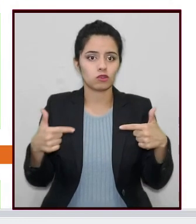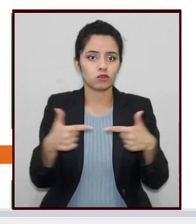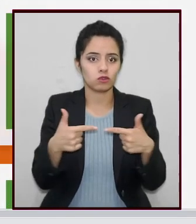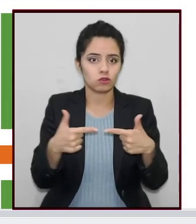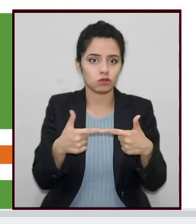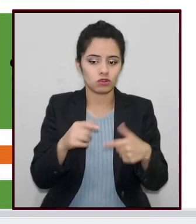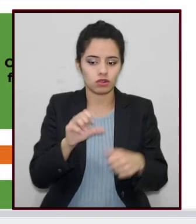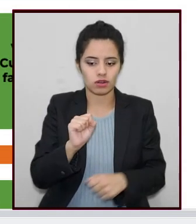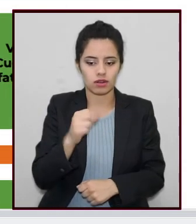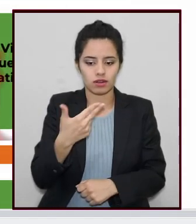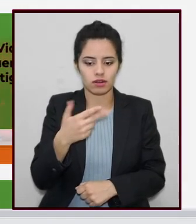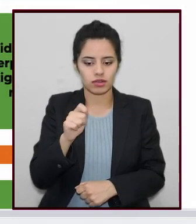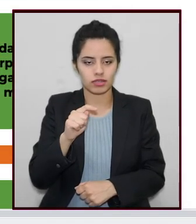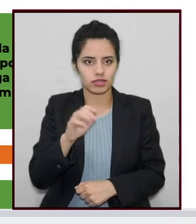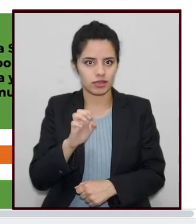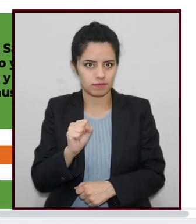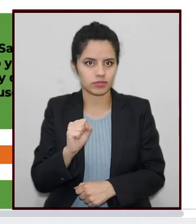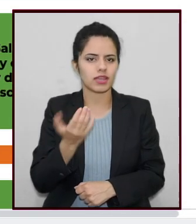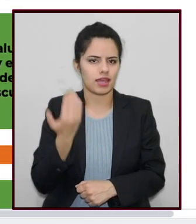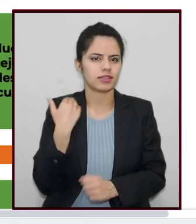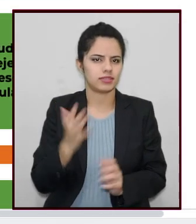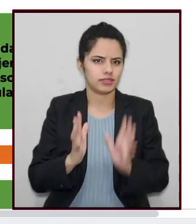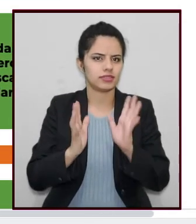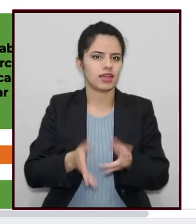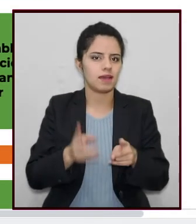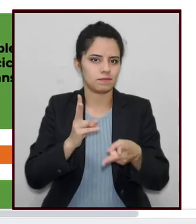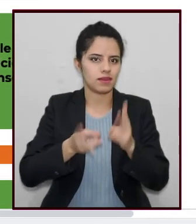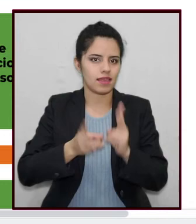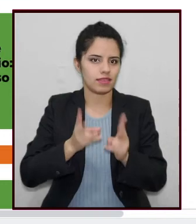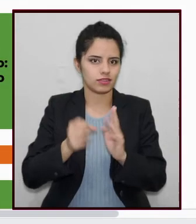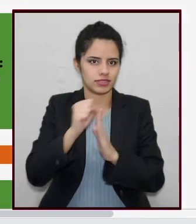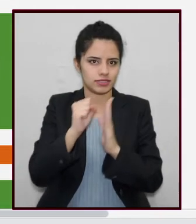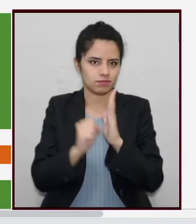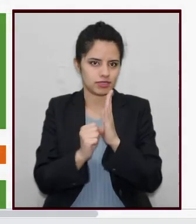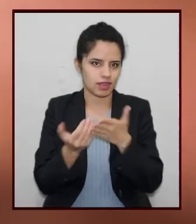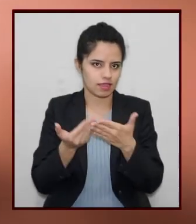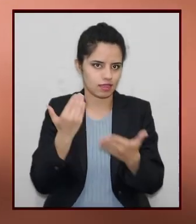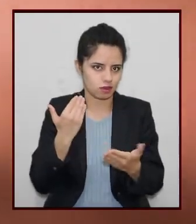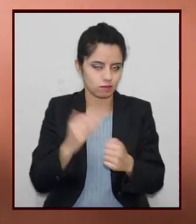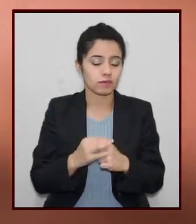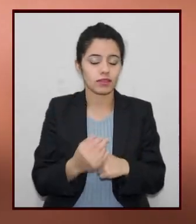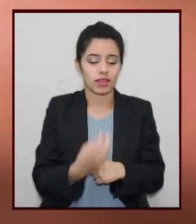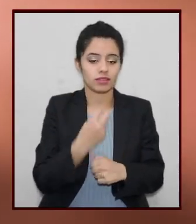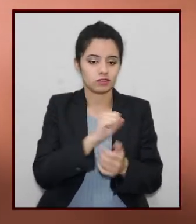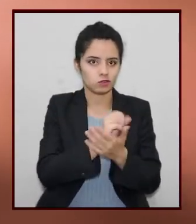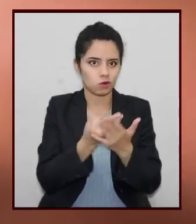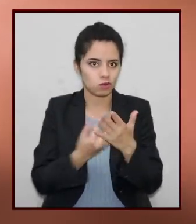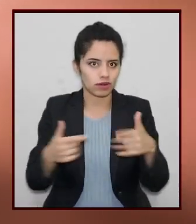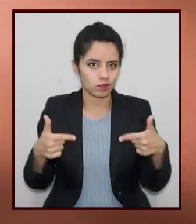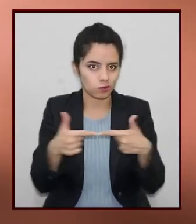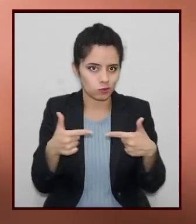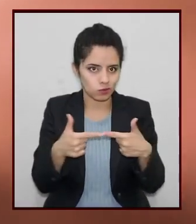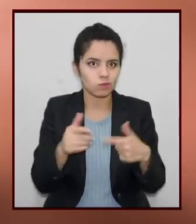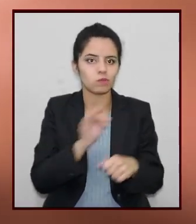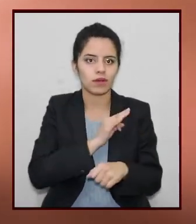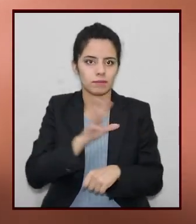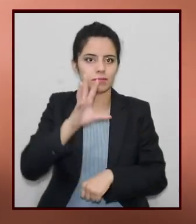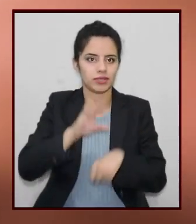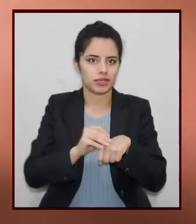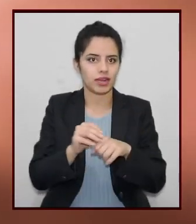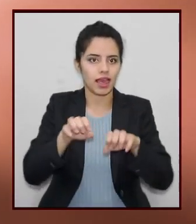Google Sheets, que es una herramienta de la que ya habíamos hablado en emisiones del semestre pasado. Este software de Google permite